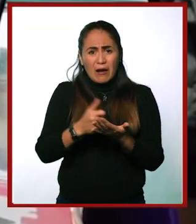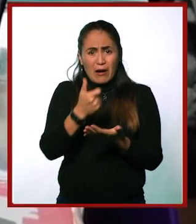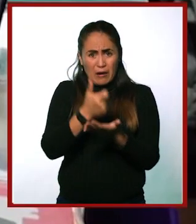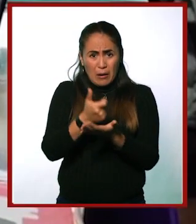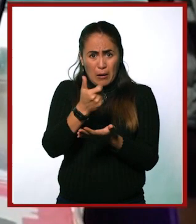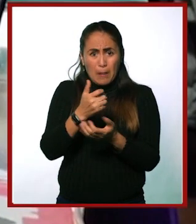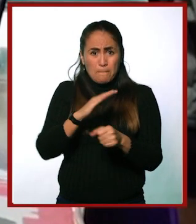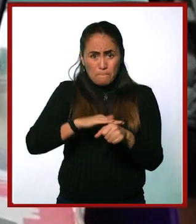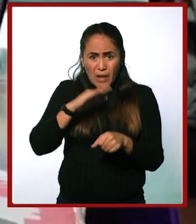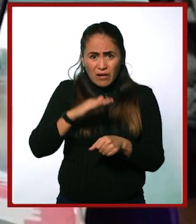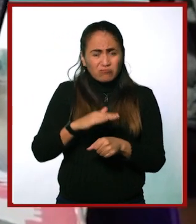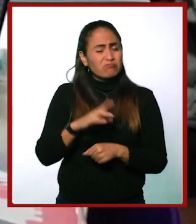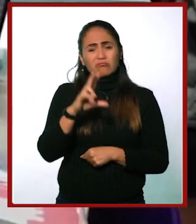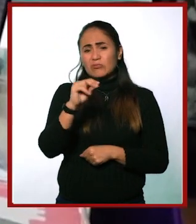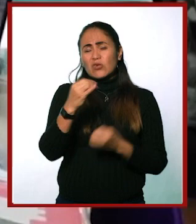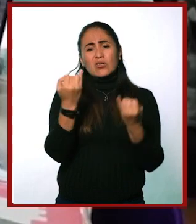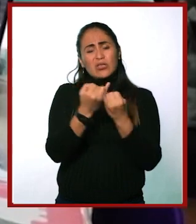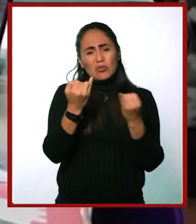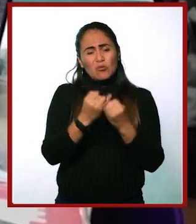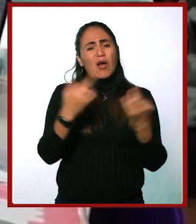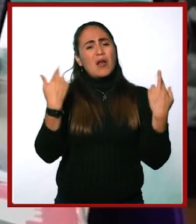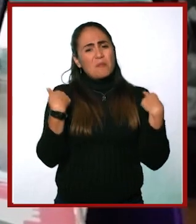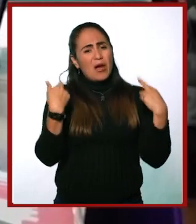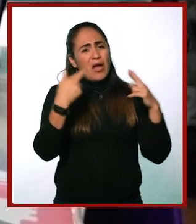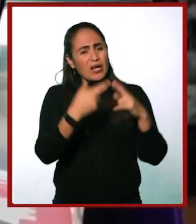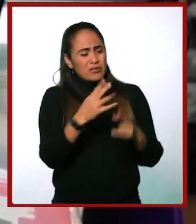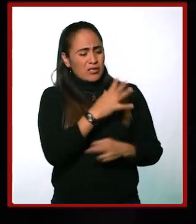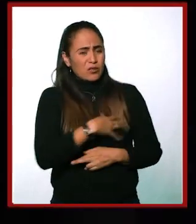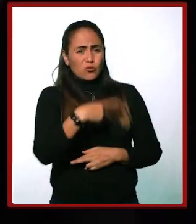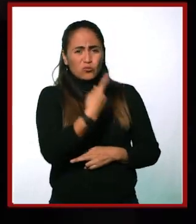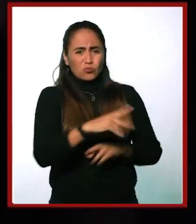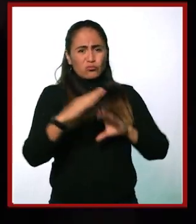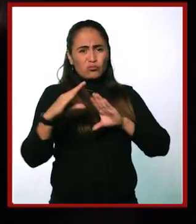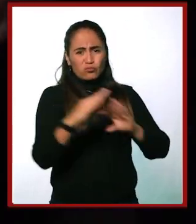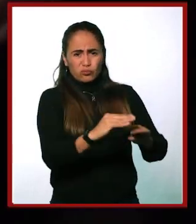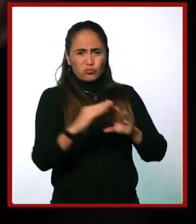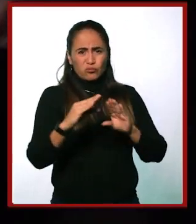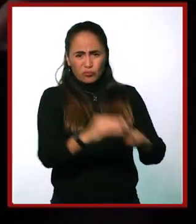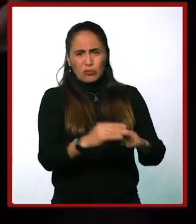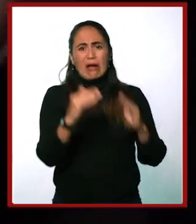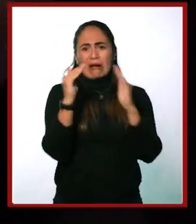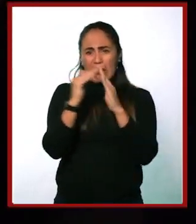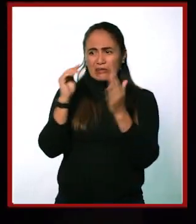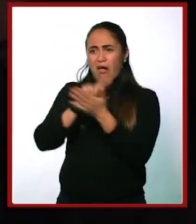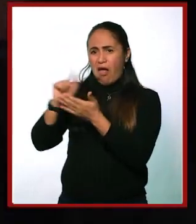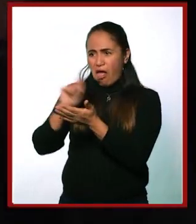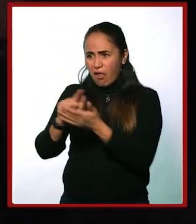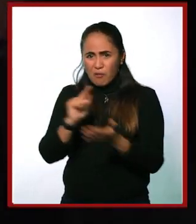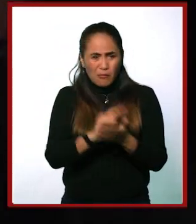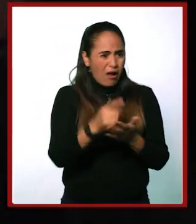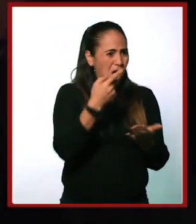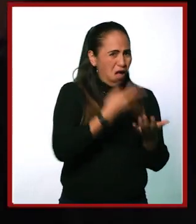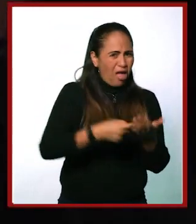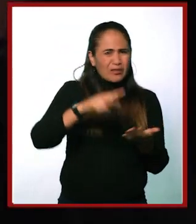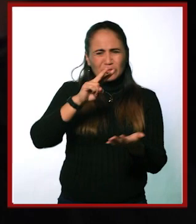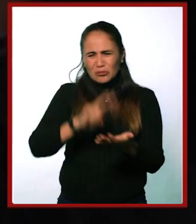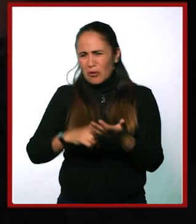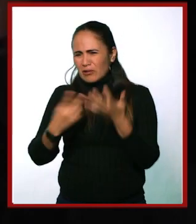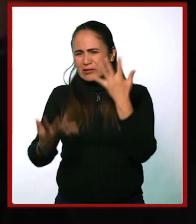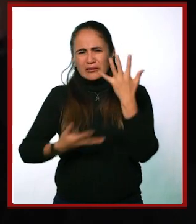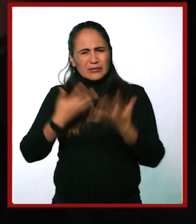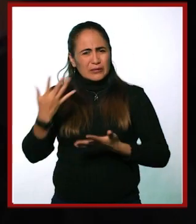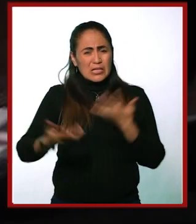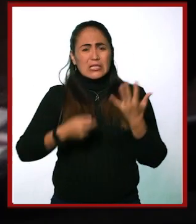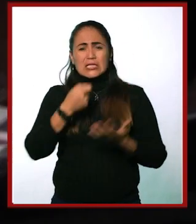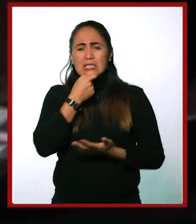además ahora han tenido que ser docentes de sus hijos, acompañarlos, a amas de casa, y esto ha generado graves